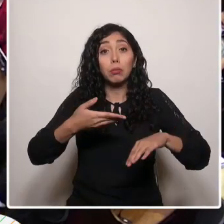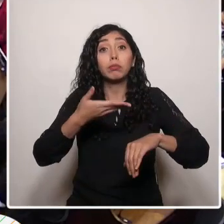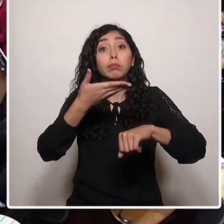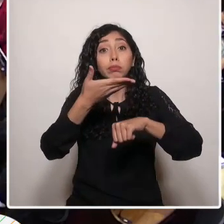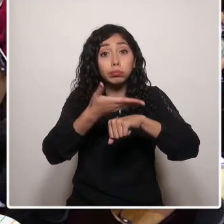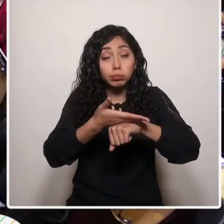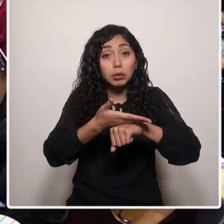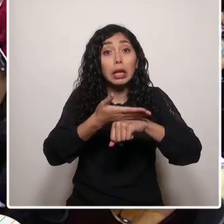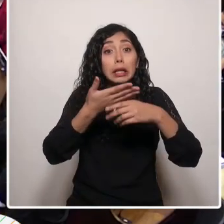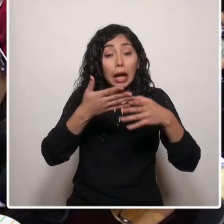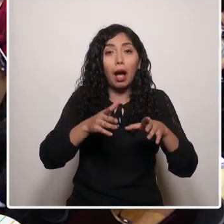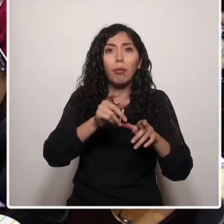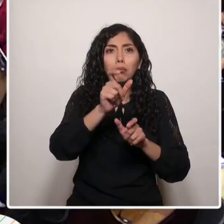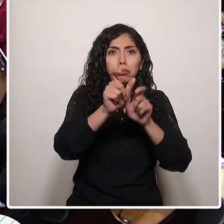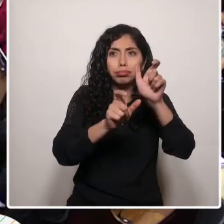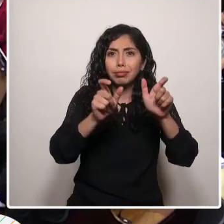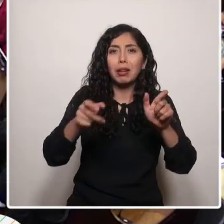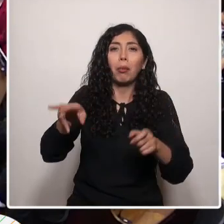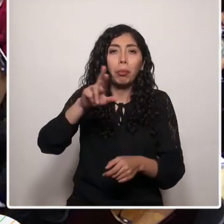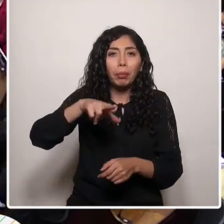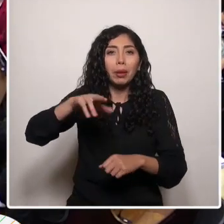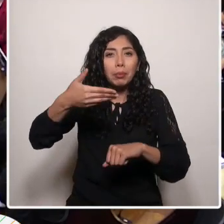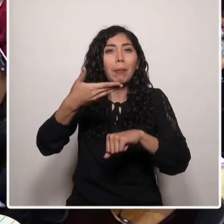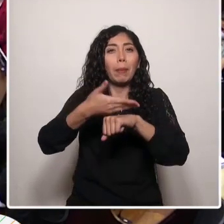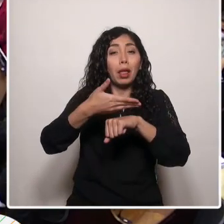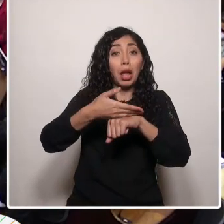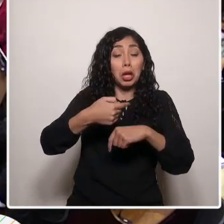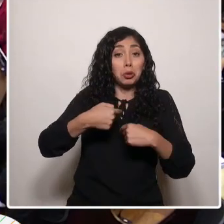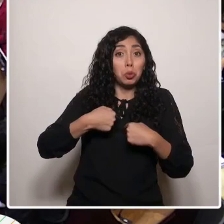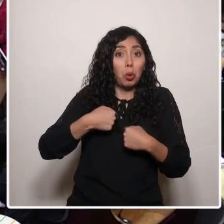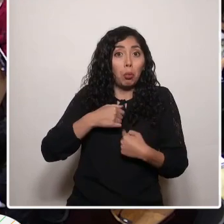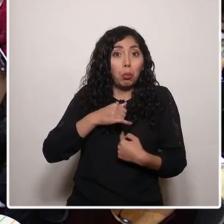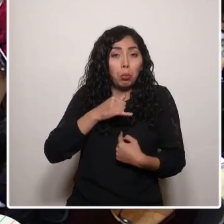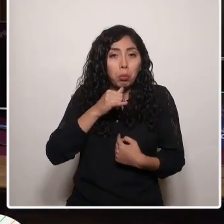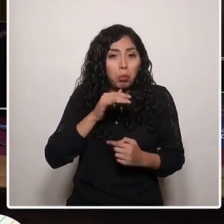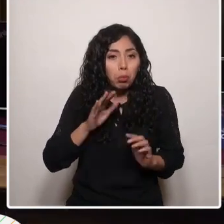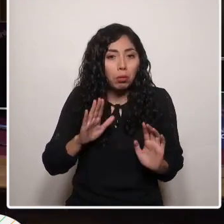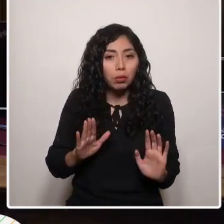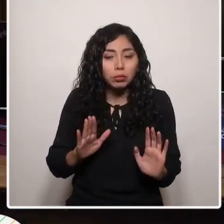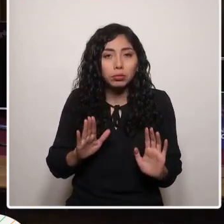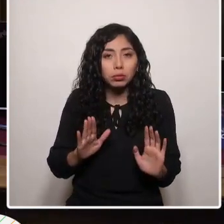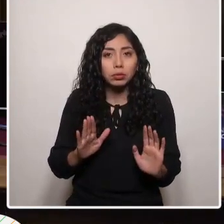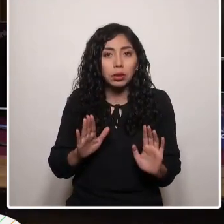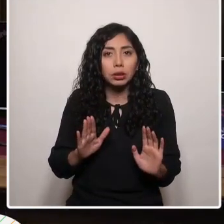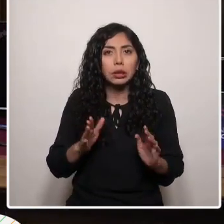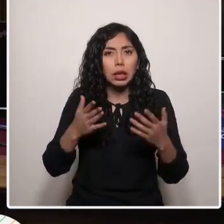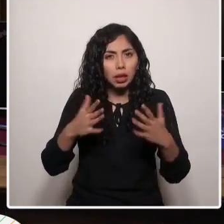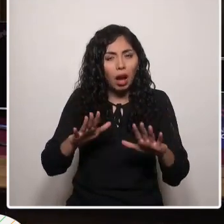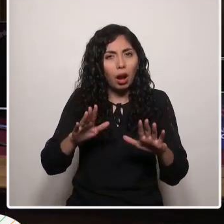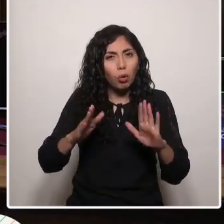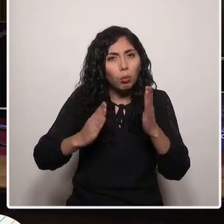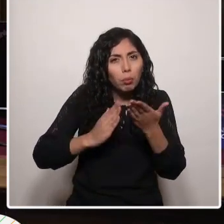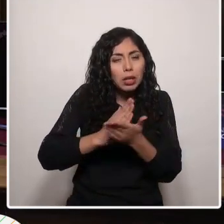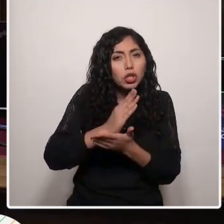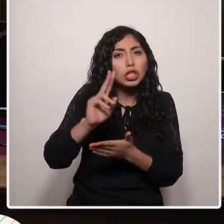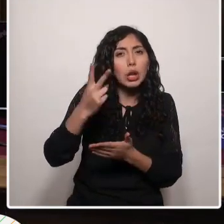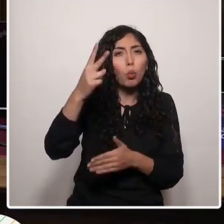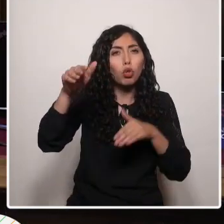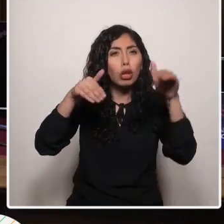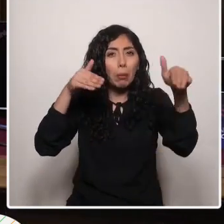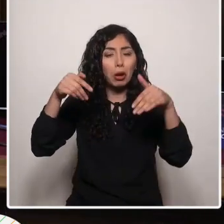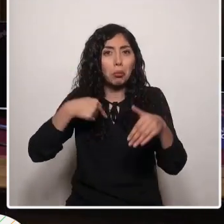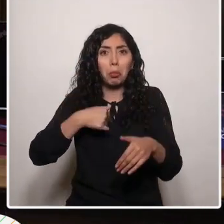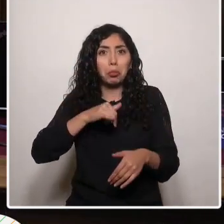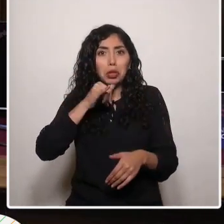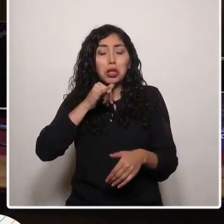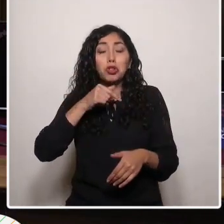más de uno de ustedes. A mí no me consta que se haya abierto el segundo llamado. Voy a